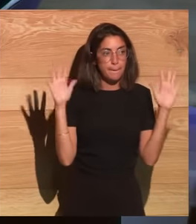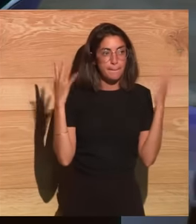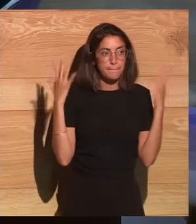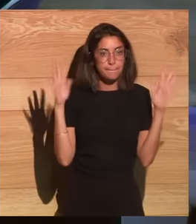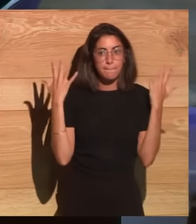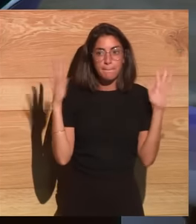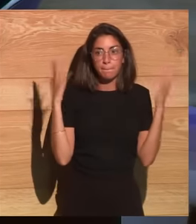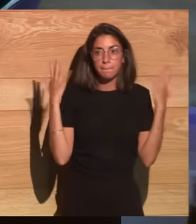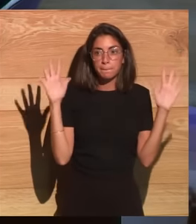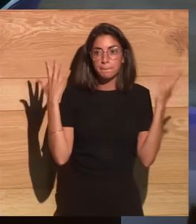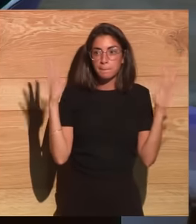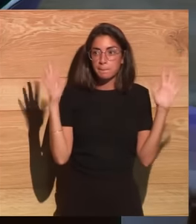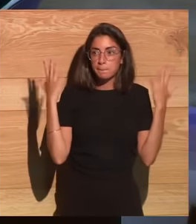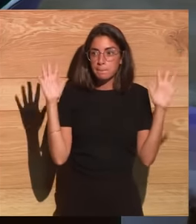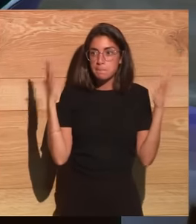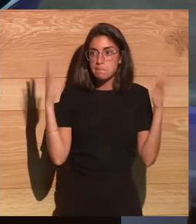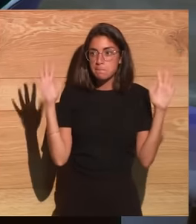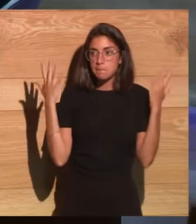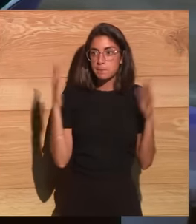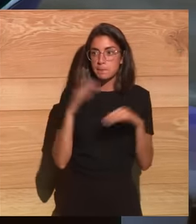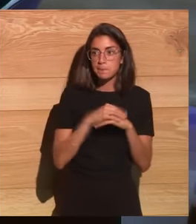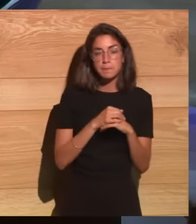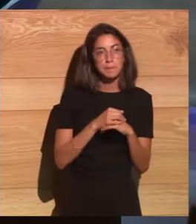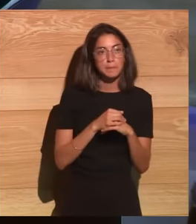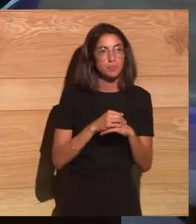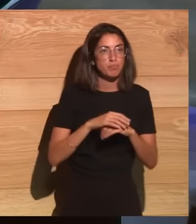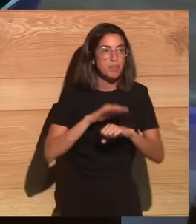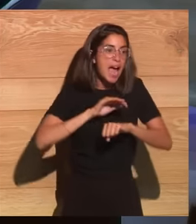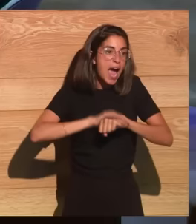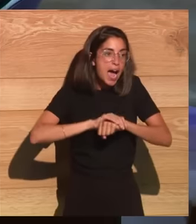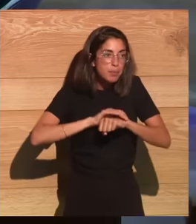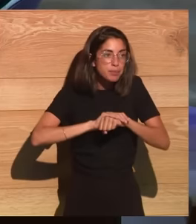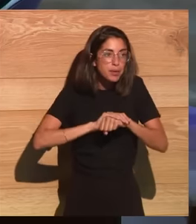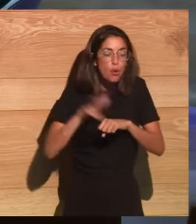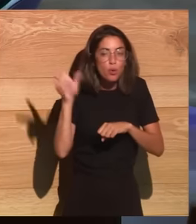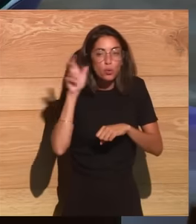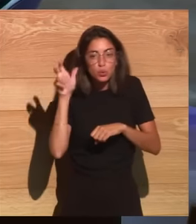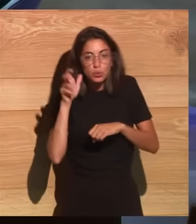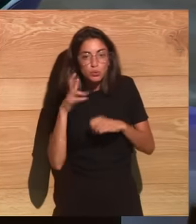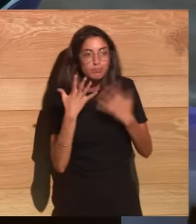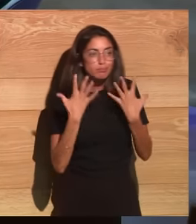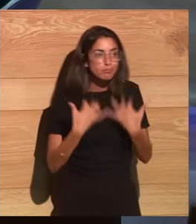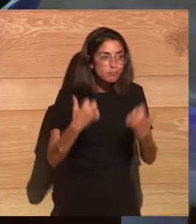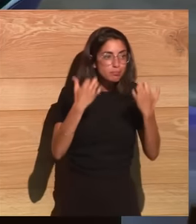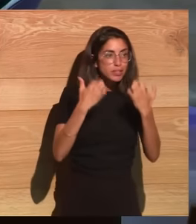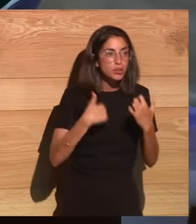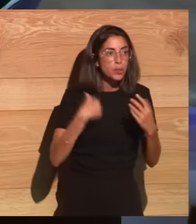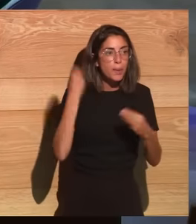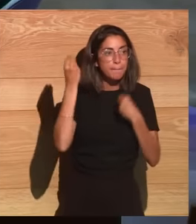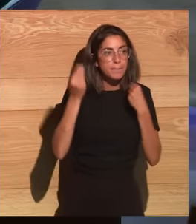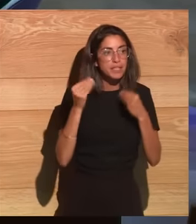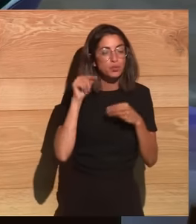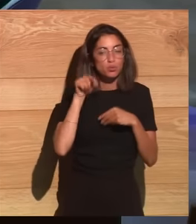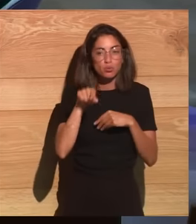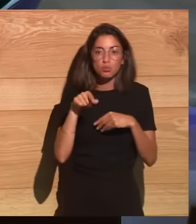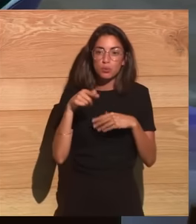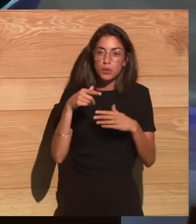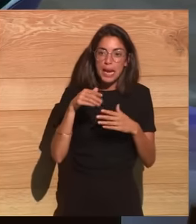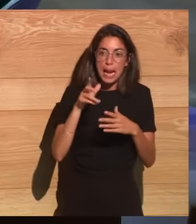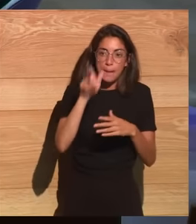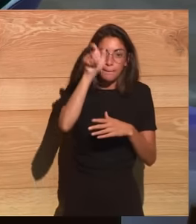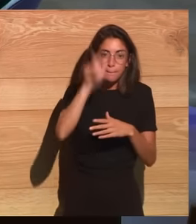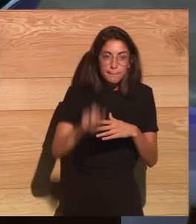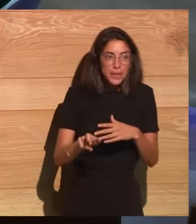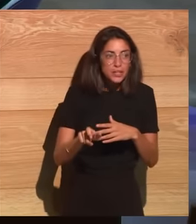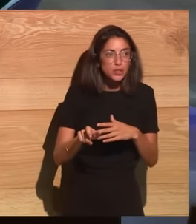bonitos. ¿Eres consciente, amigo espectador y oyente, de que eres algo así como el epítome de lo